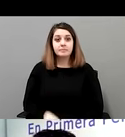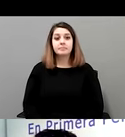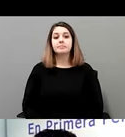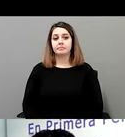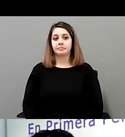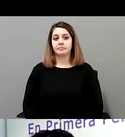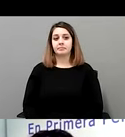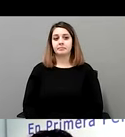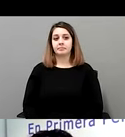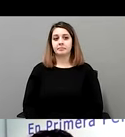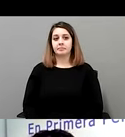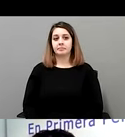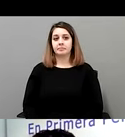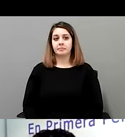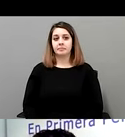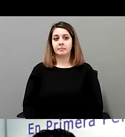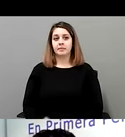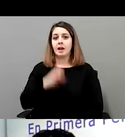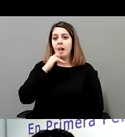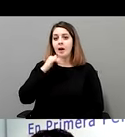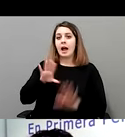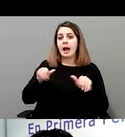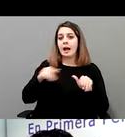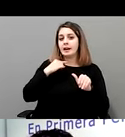Sí, ahora si le dais a la pantalla a hacerlo grande,